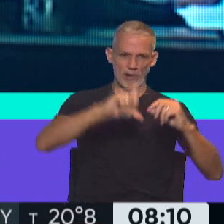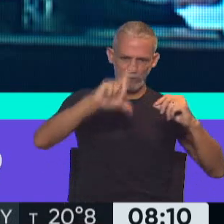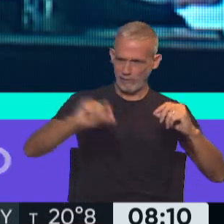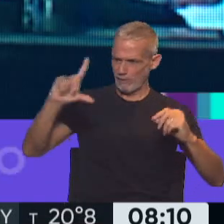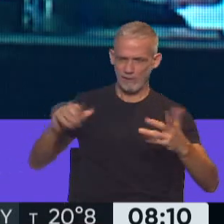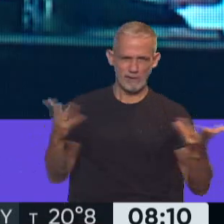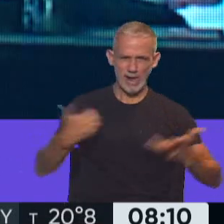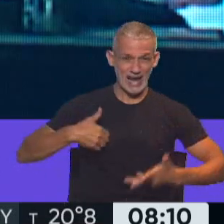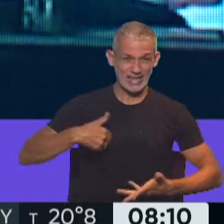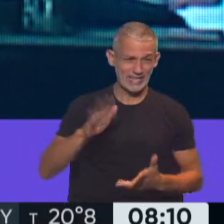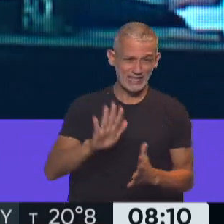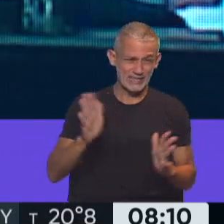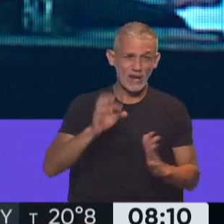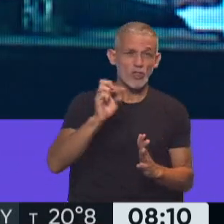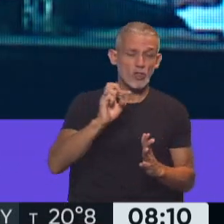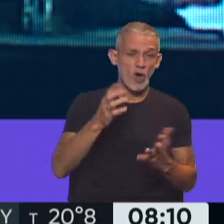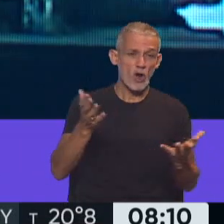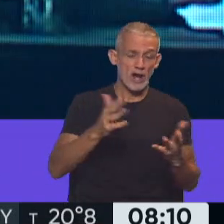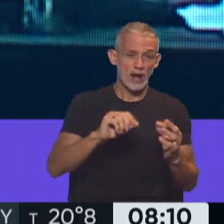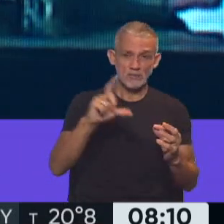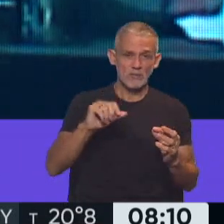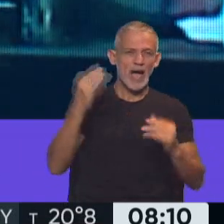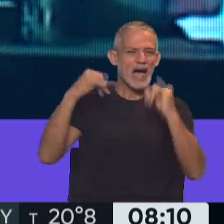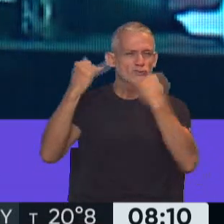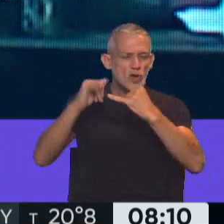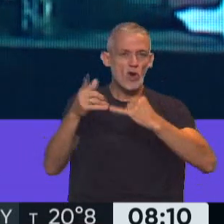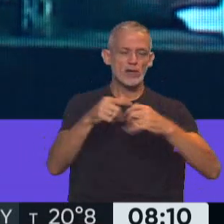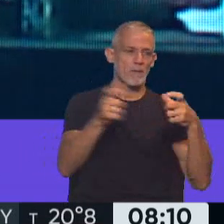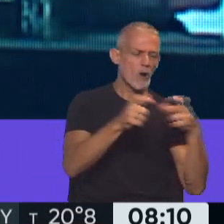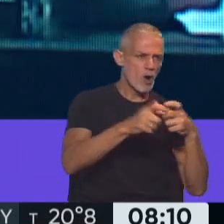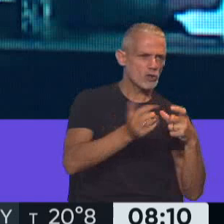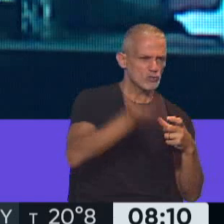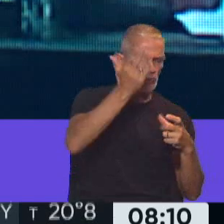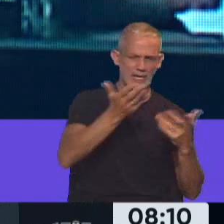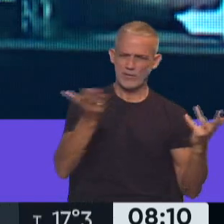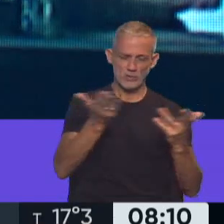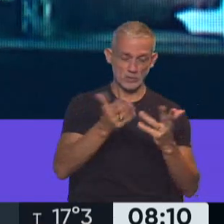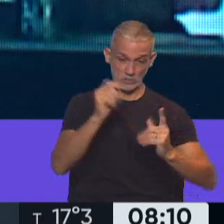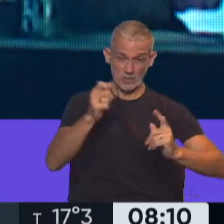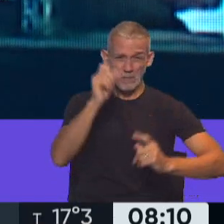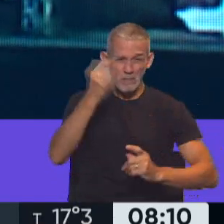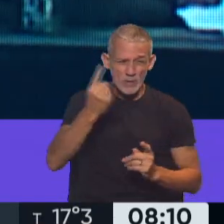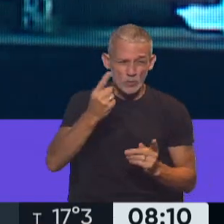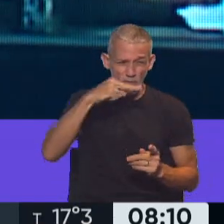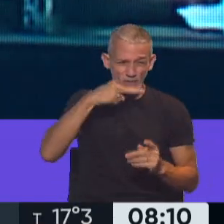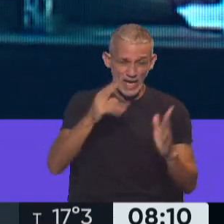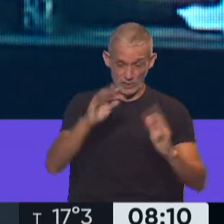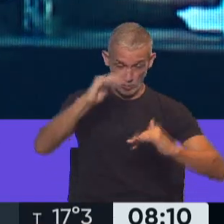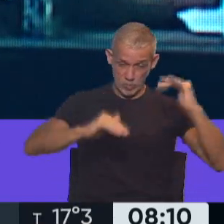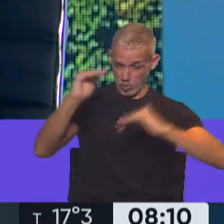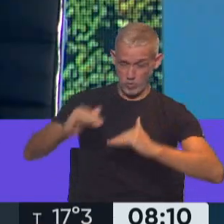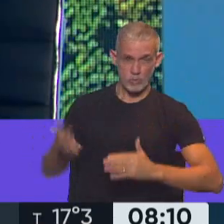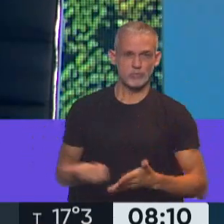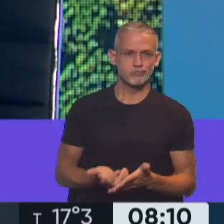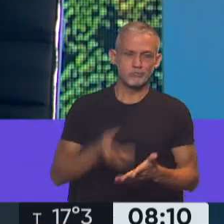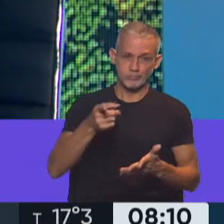en la República Argentina y las acciones que subieron y los bonos que subieron, todo en cuestión de minutos el viernes? Sí, es